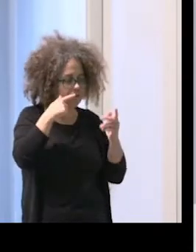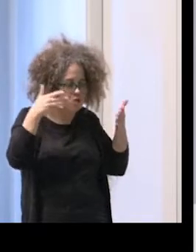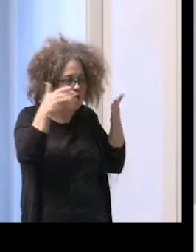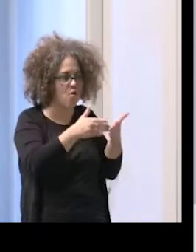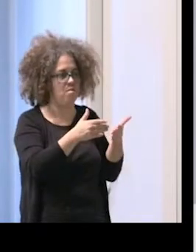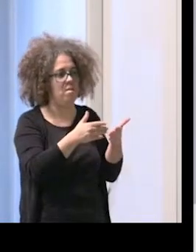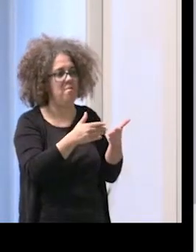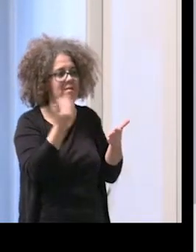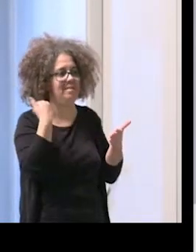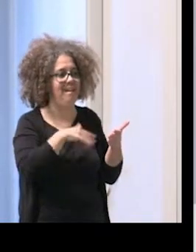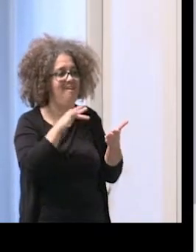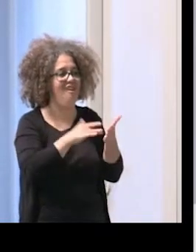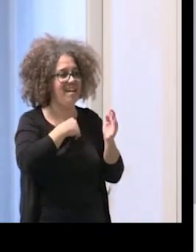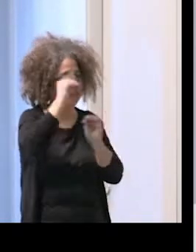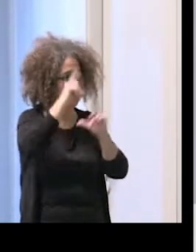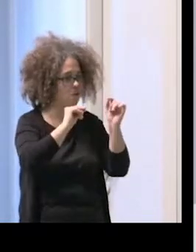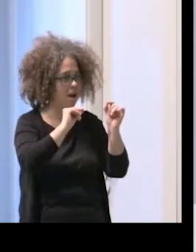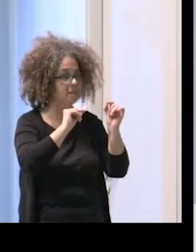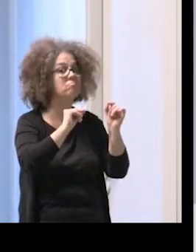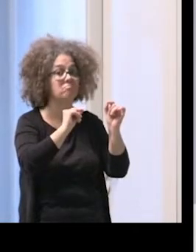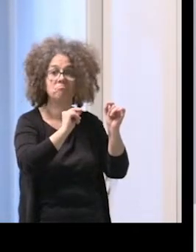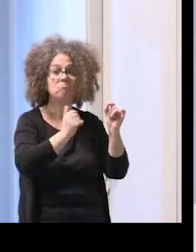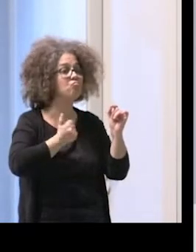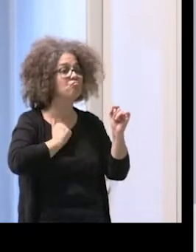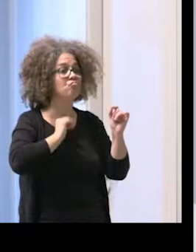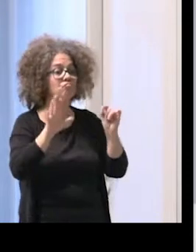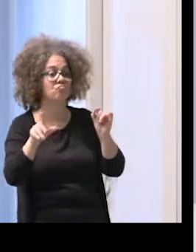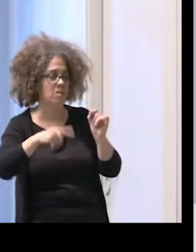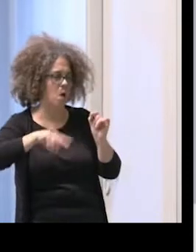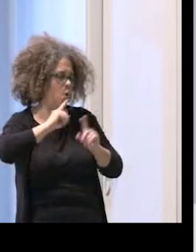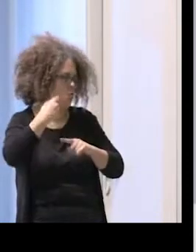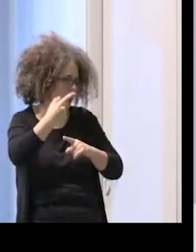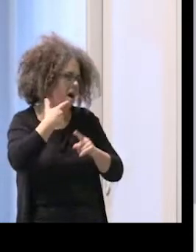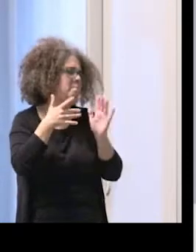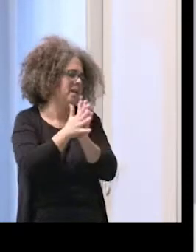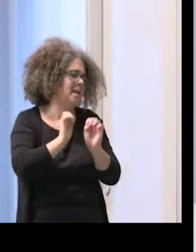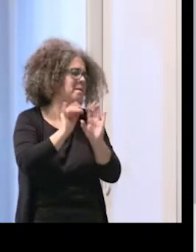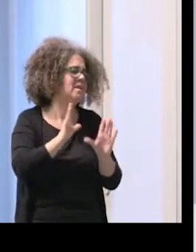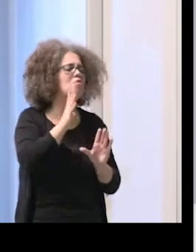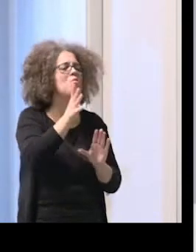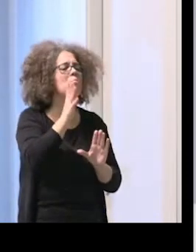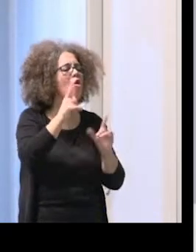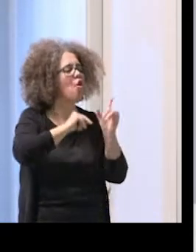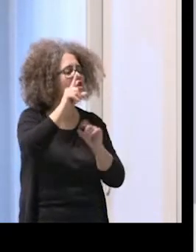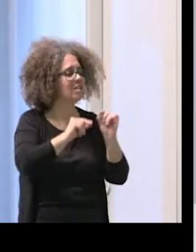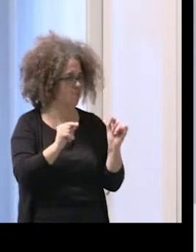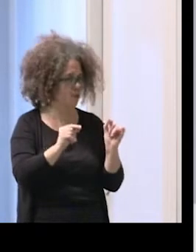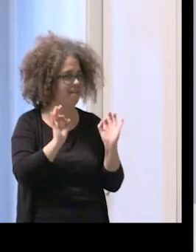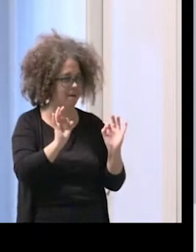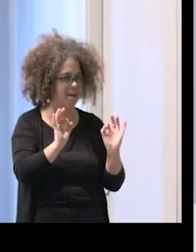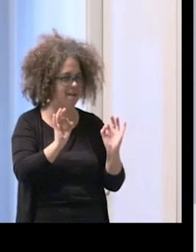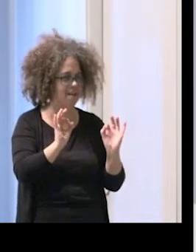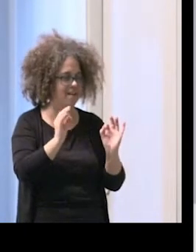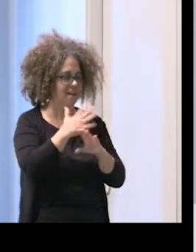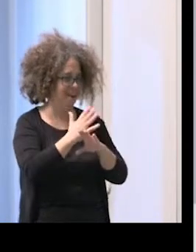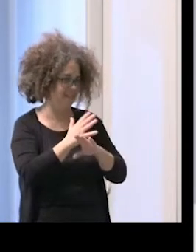en trabajar con las células neuronales por una serie de razones que voy a discutir después, si quieren, con las preguntas lo podemos discutir por qué